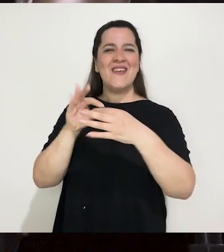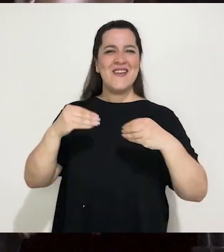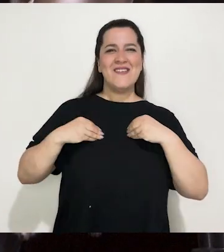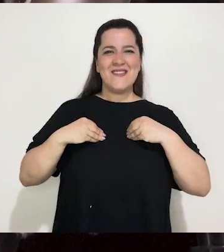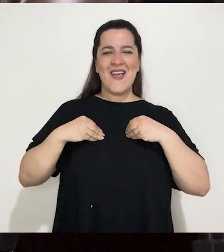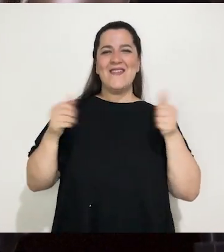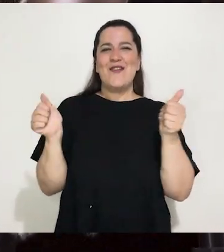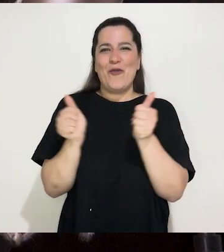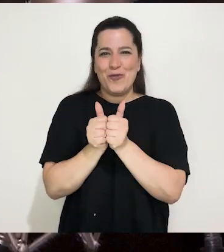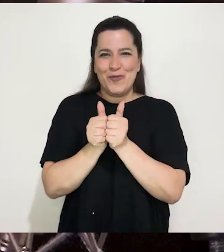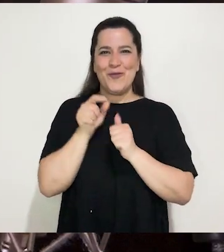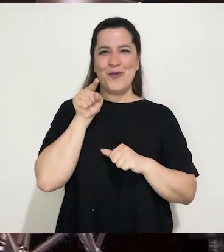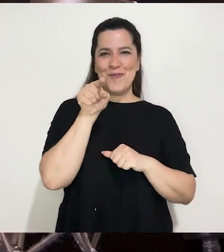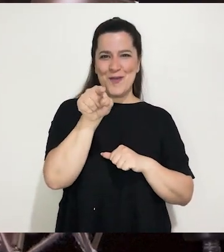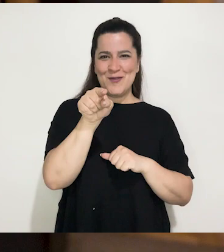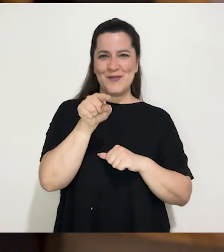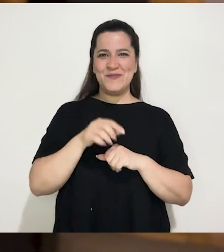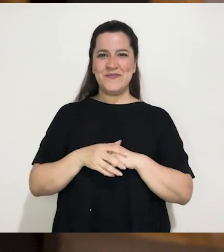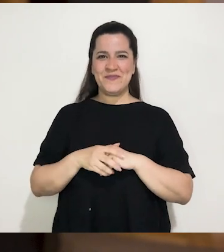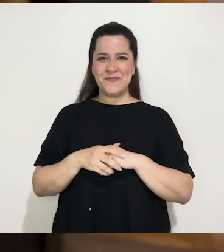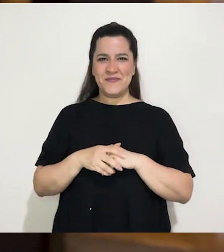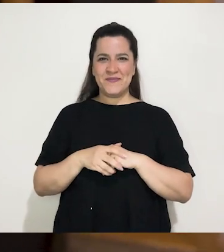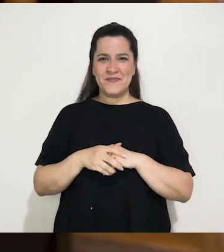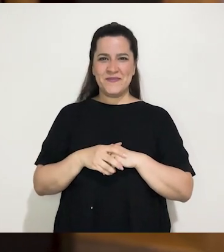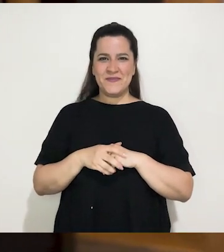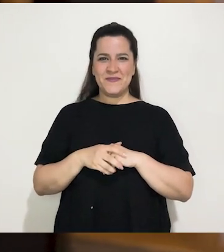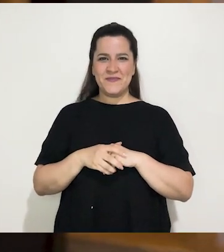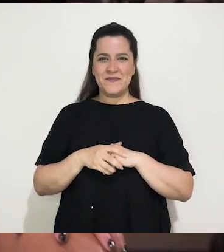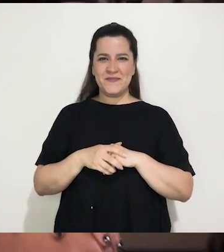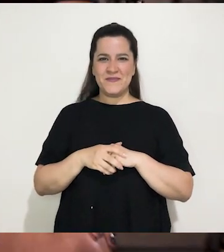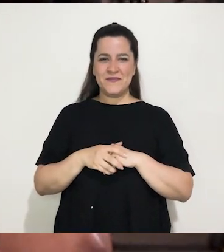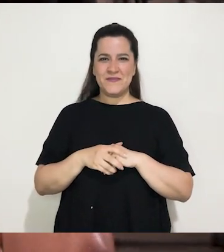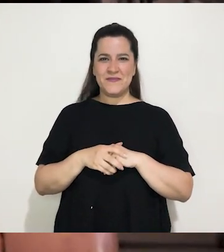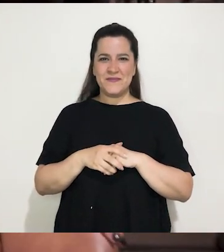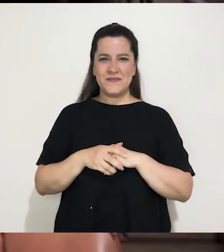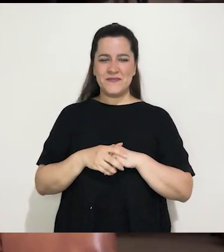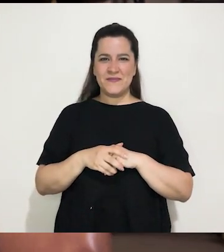yo puedo conectarme y sentir que estoy con vos.